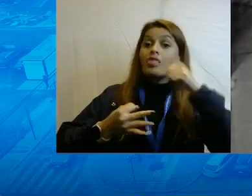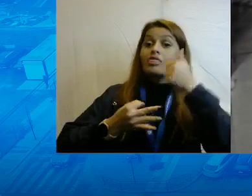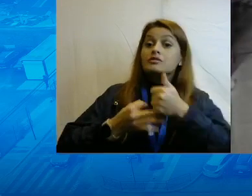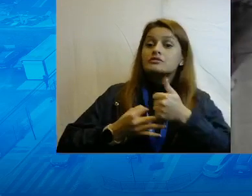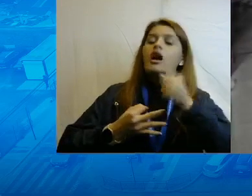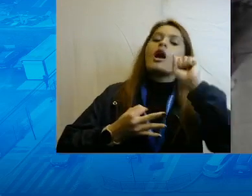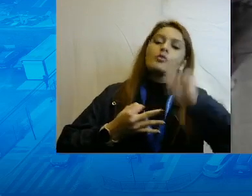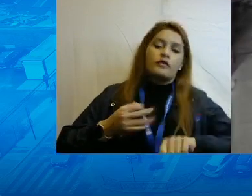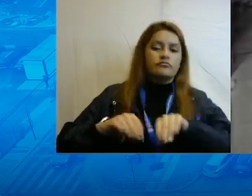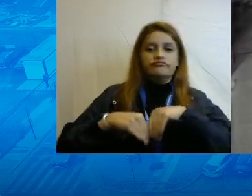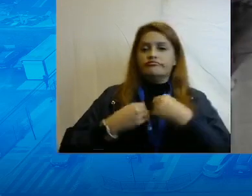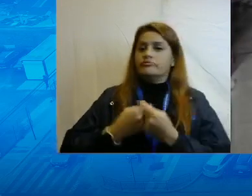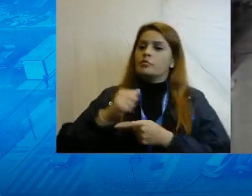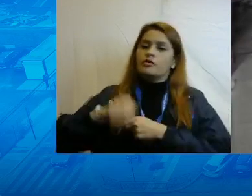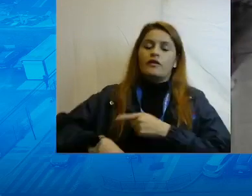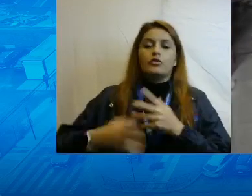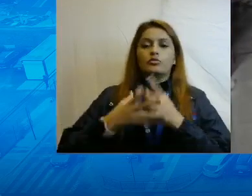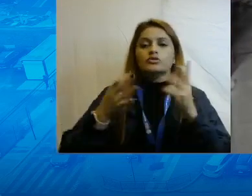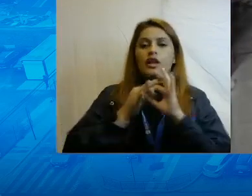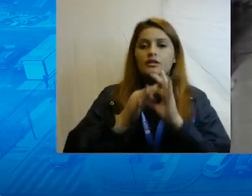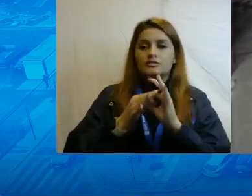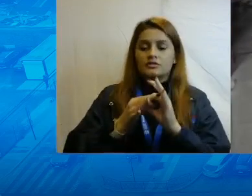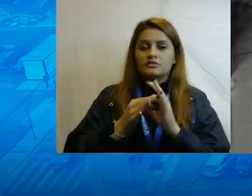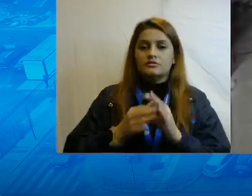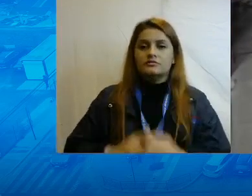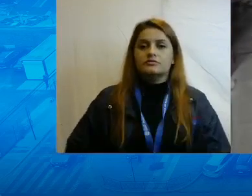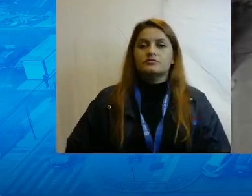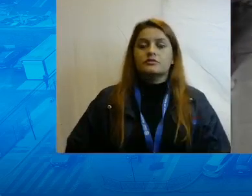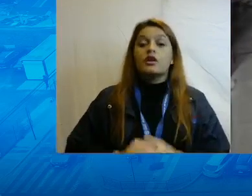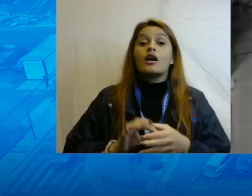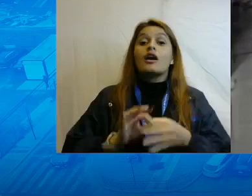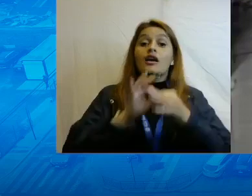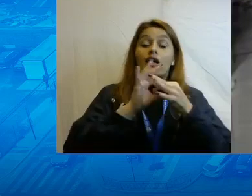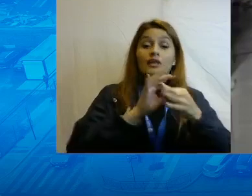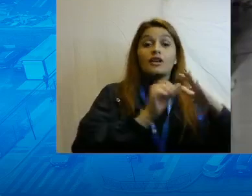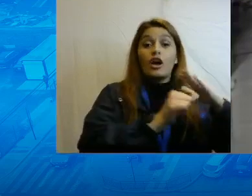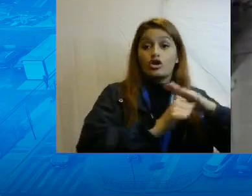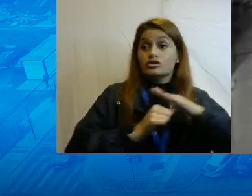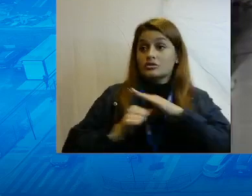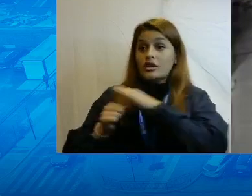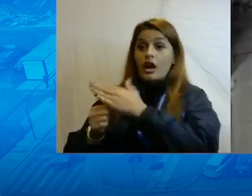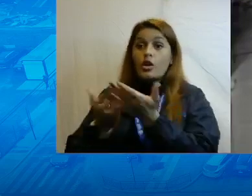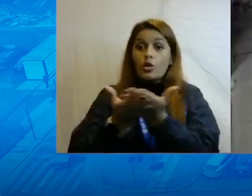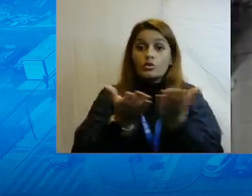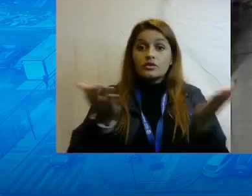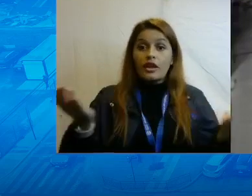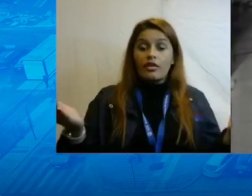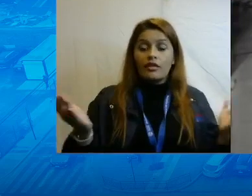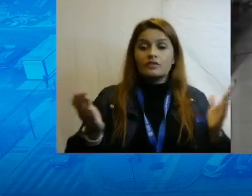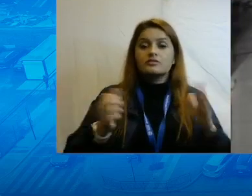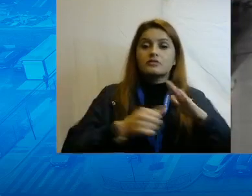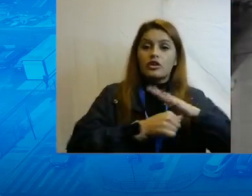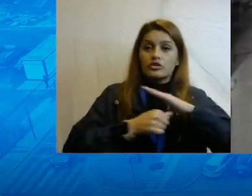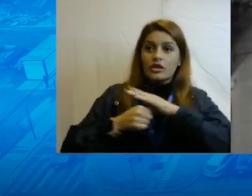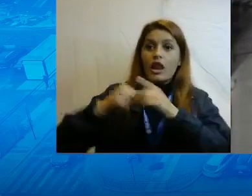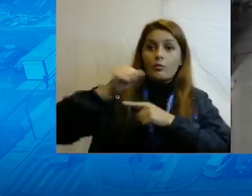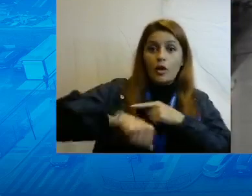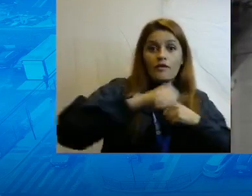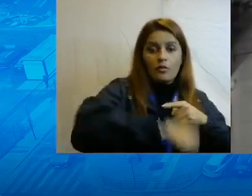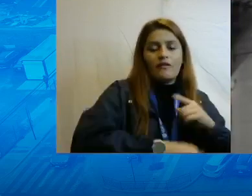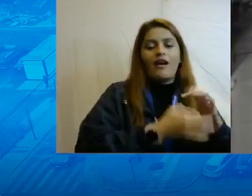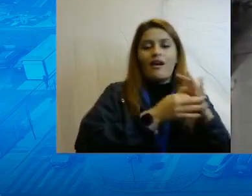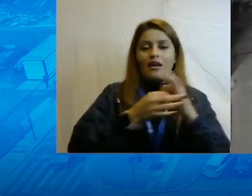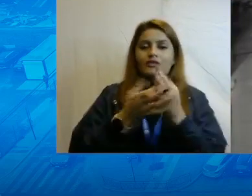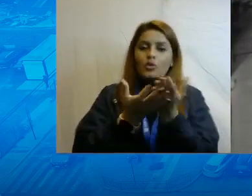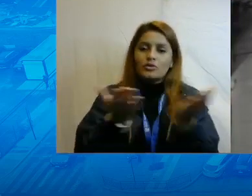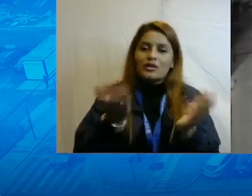Aprobó. Aprobado. Muchas gracias. Muchas gracias, concejales, por los proyectos adjudicados, aprobados y por todo el